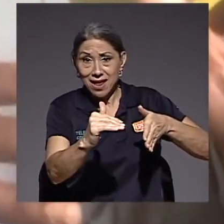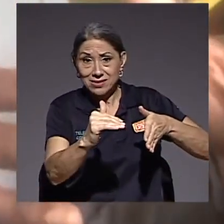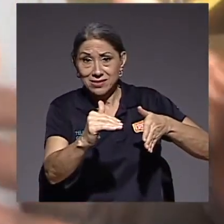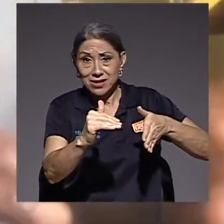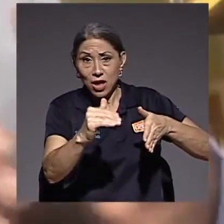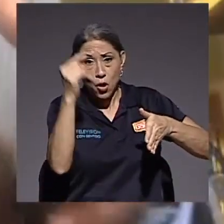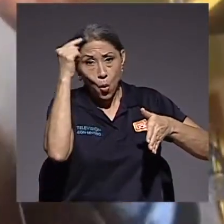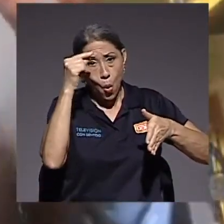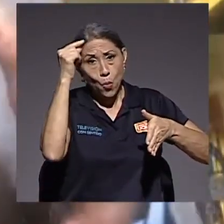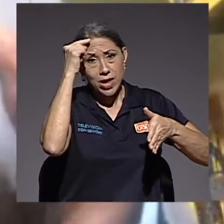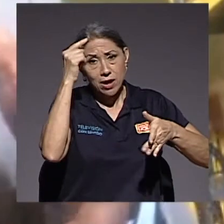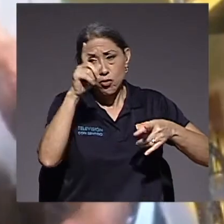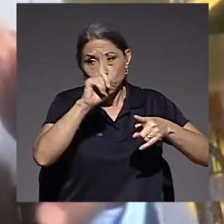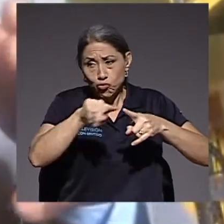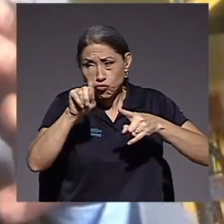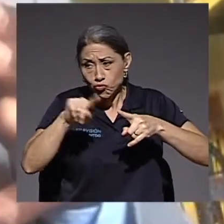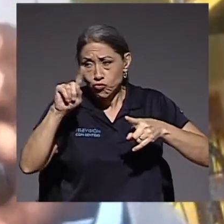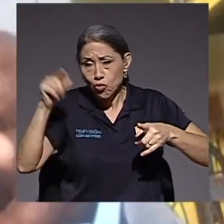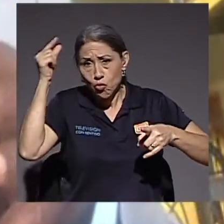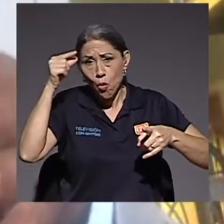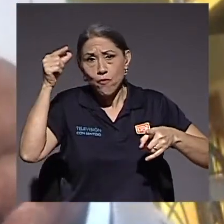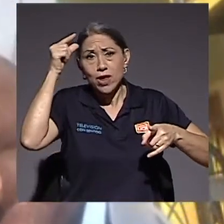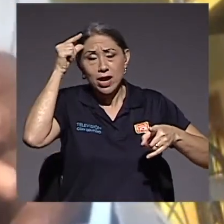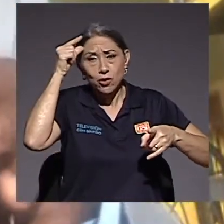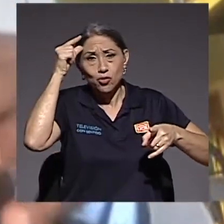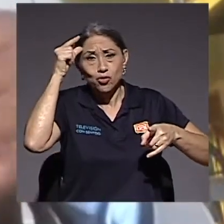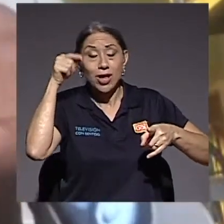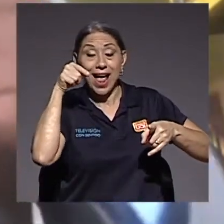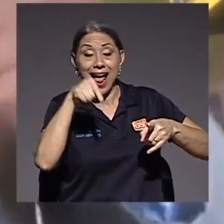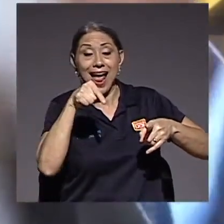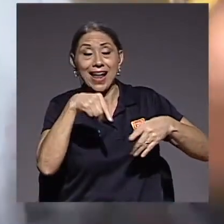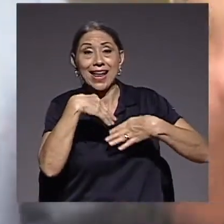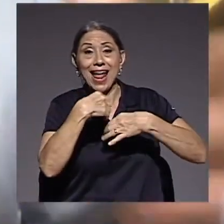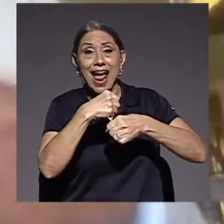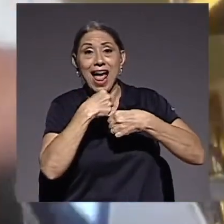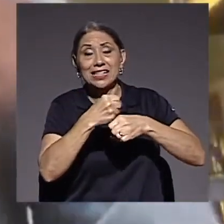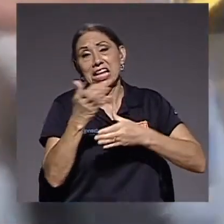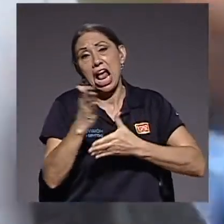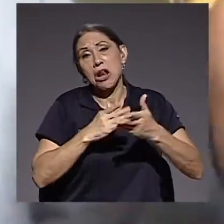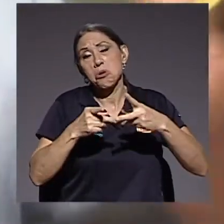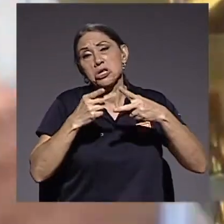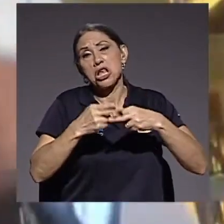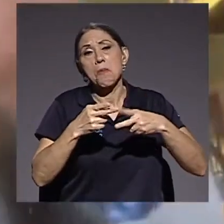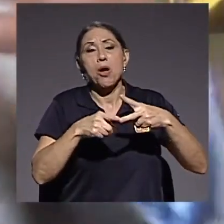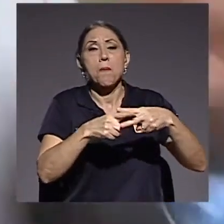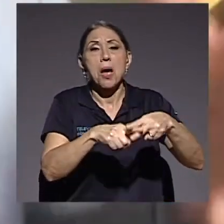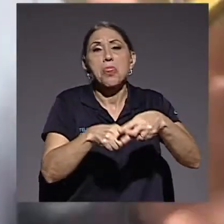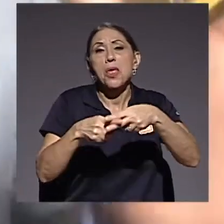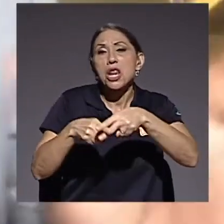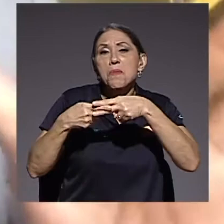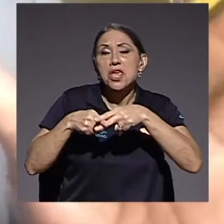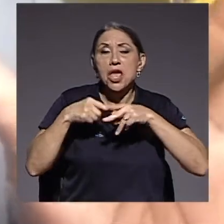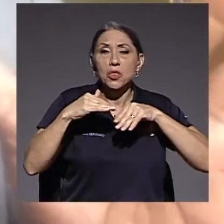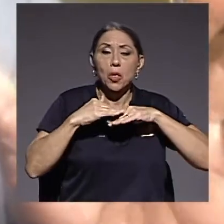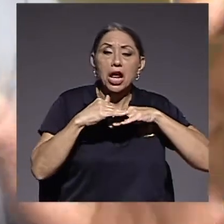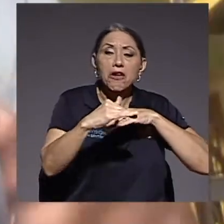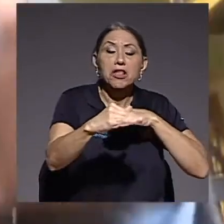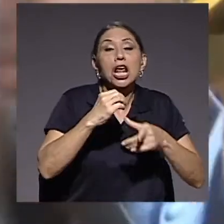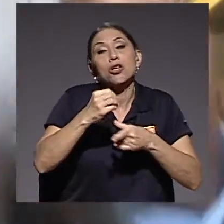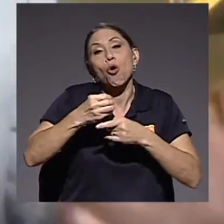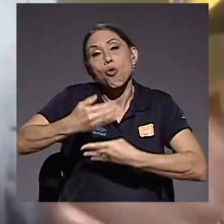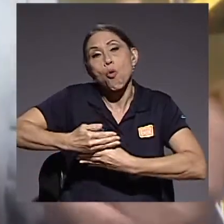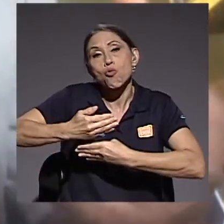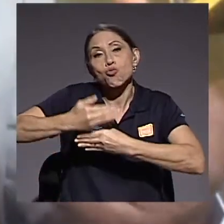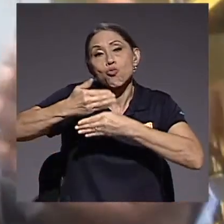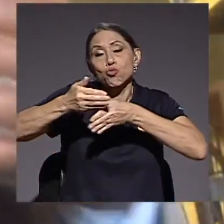los gobiernos hacen lo que se llama mantenimiento de carretera, las construye y todo,